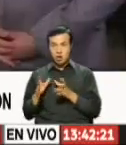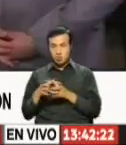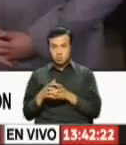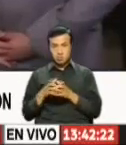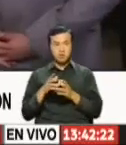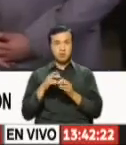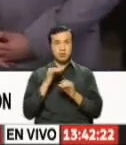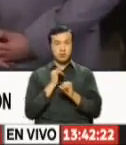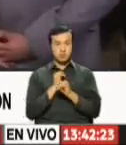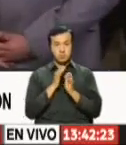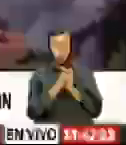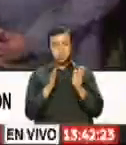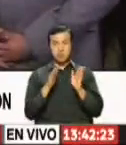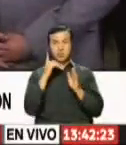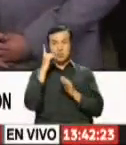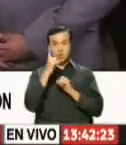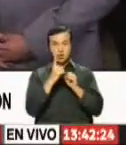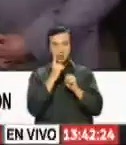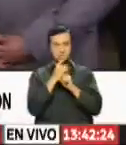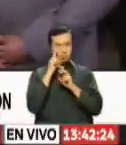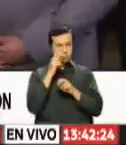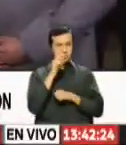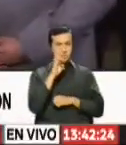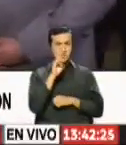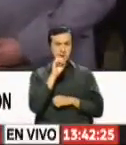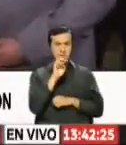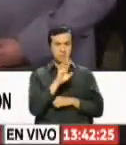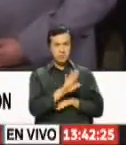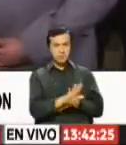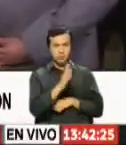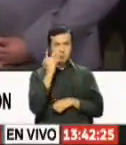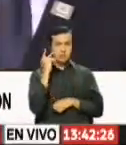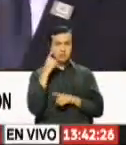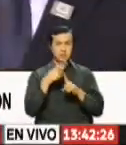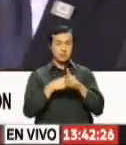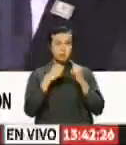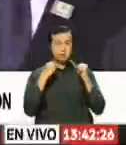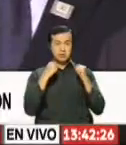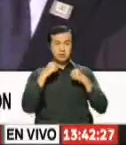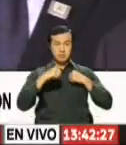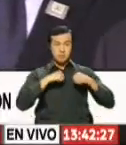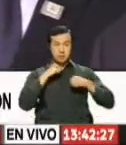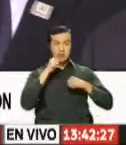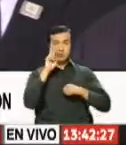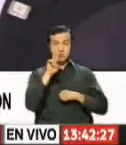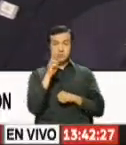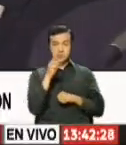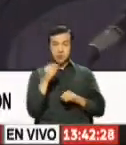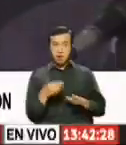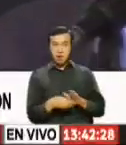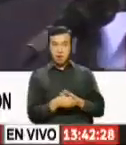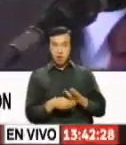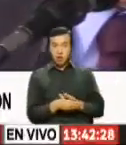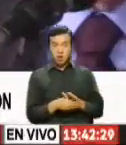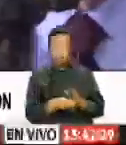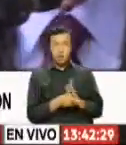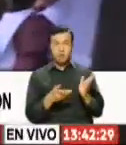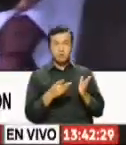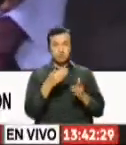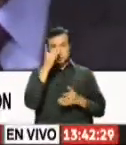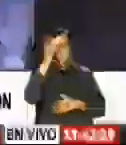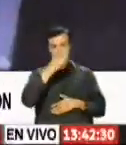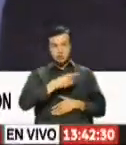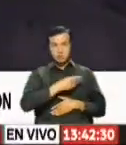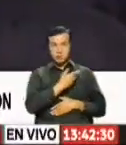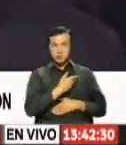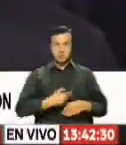institución investigó durante más de un año si Temer, en el poder desde mayo de 2016, recibió sobornos para emitir un decreto